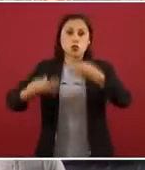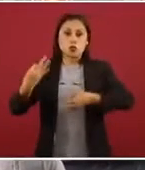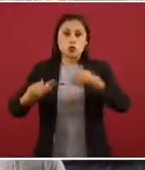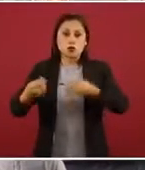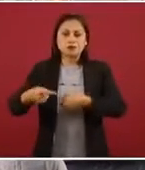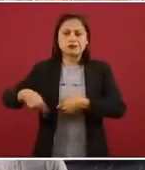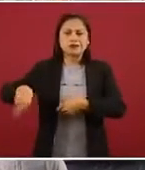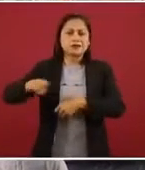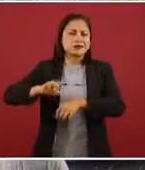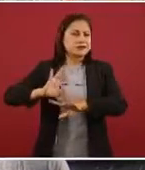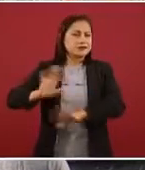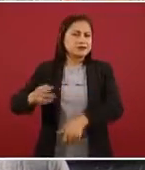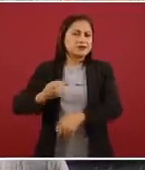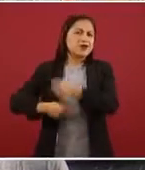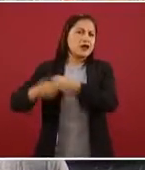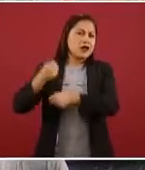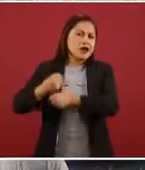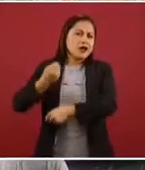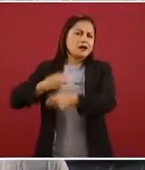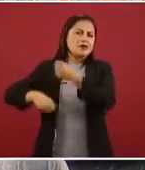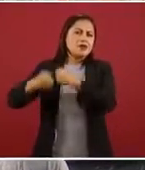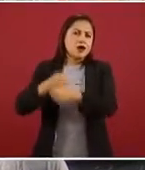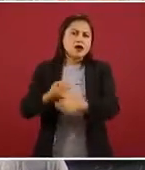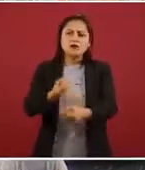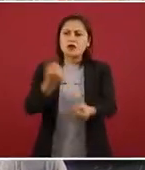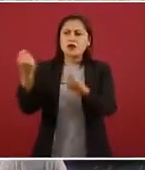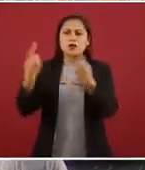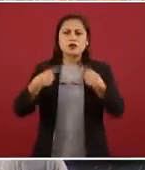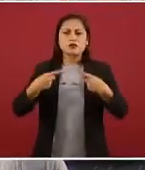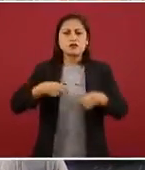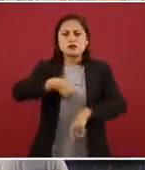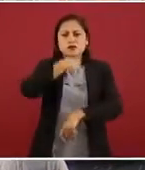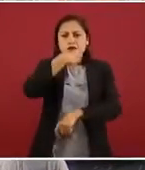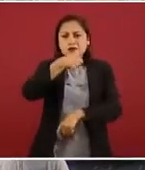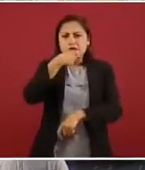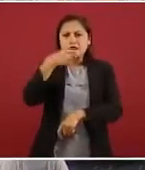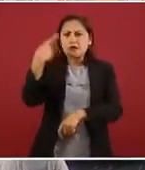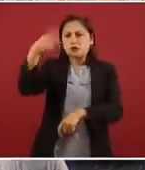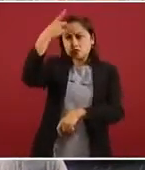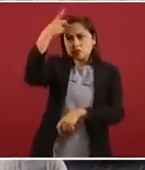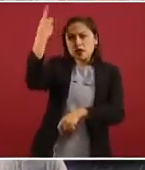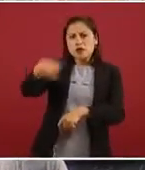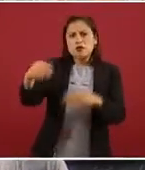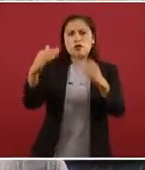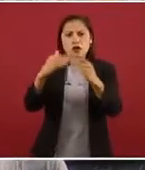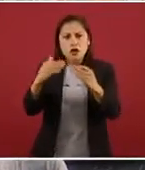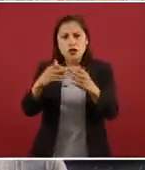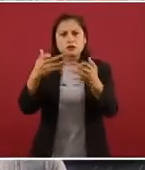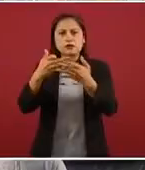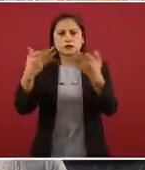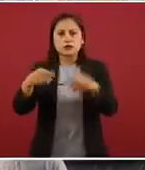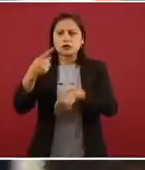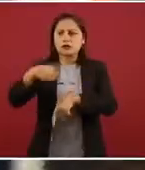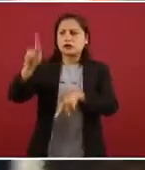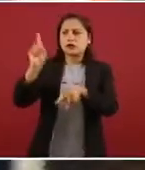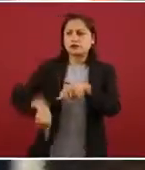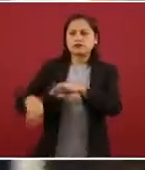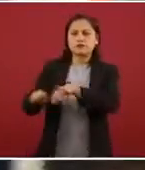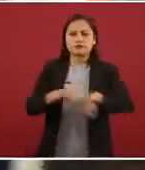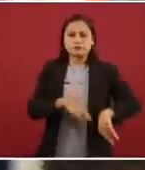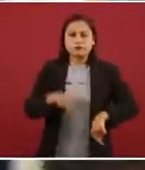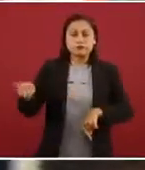años en esto, en despojar a adultos mayores de sus propiedades. Toman los casos